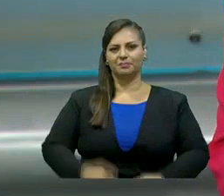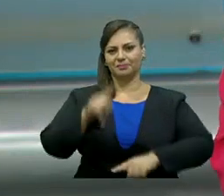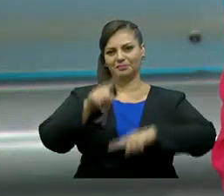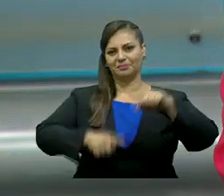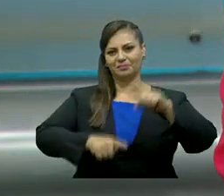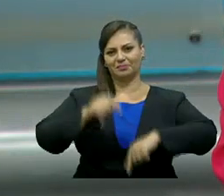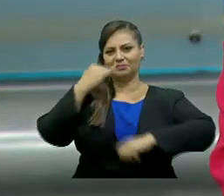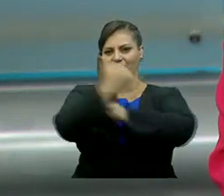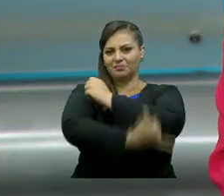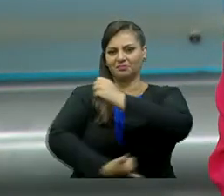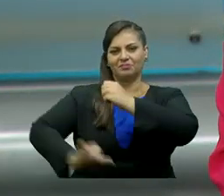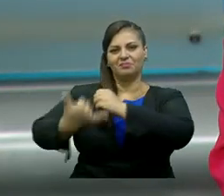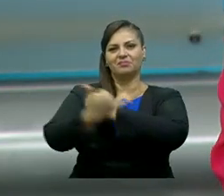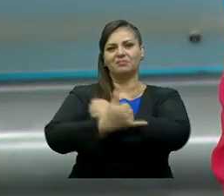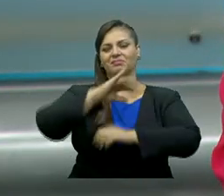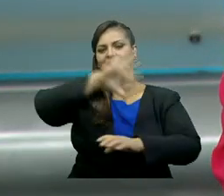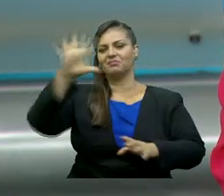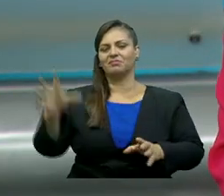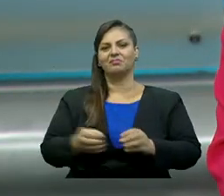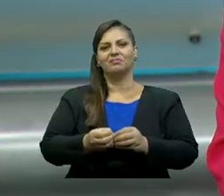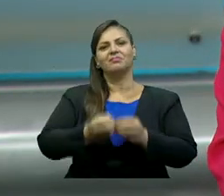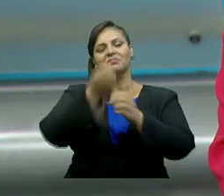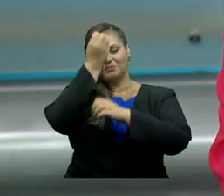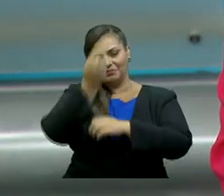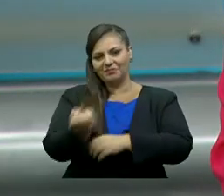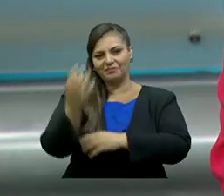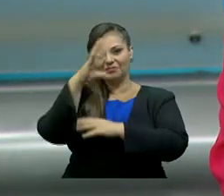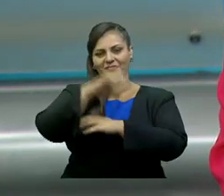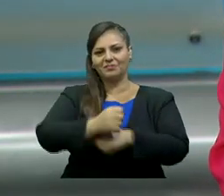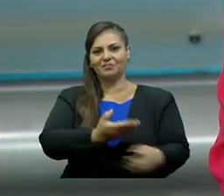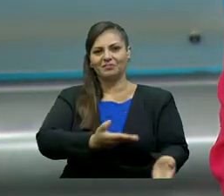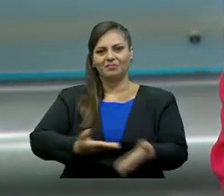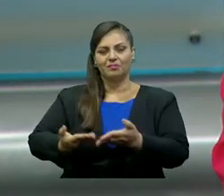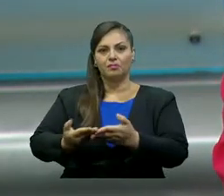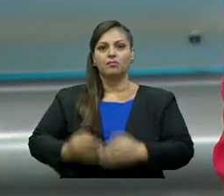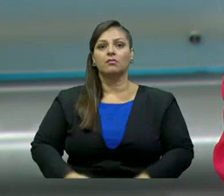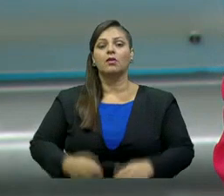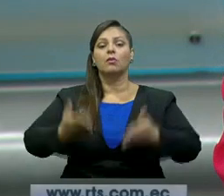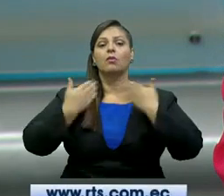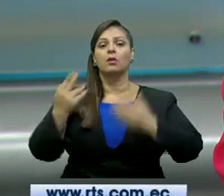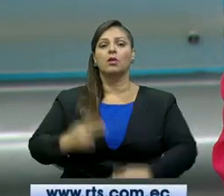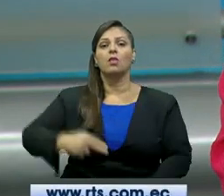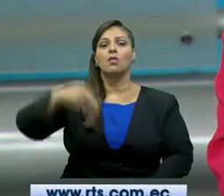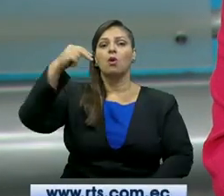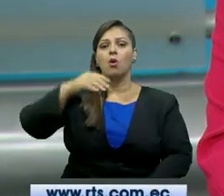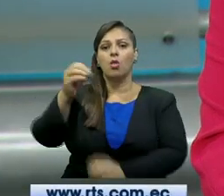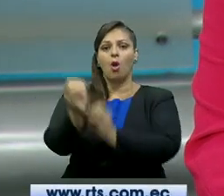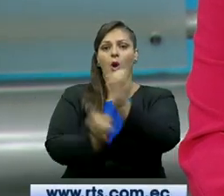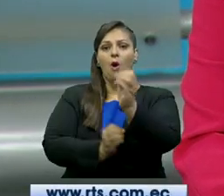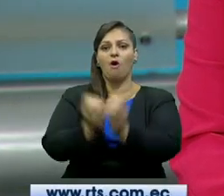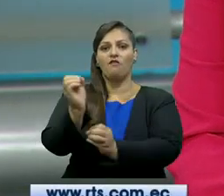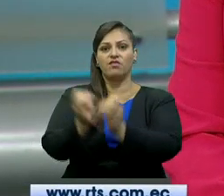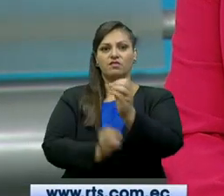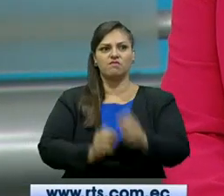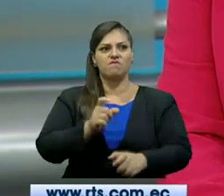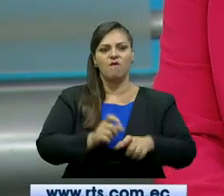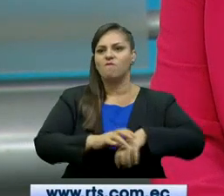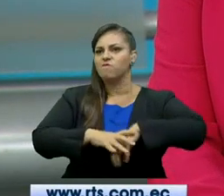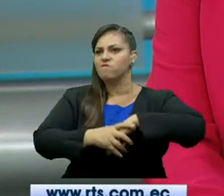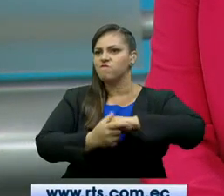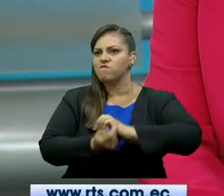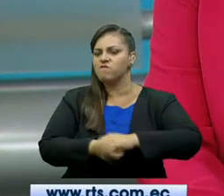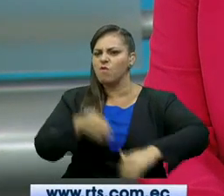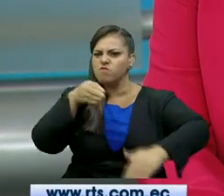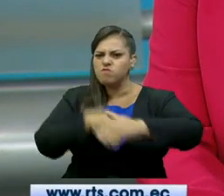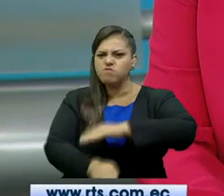Amigos de todo el país, buenas noches y bienvenidos. Más de 7 mil dólares en efectivo y varios equipos fueron sustraídos en una oficina